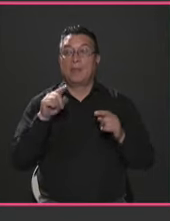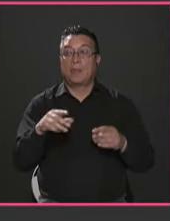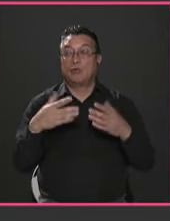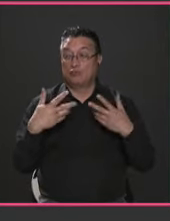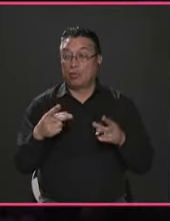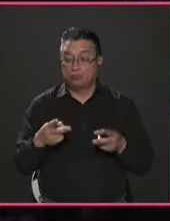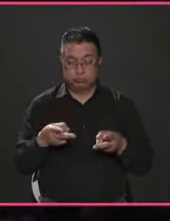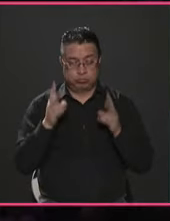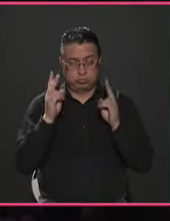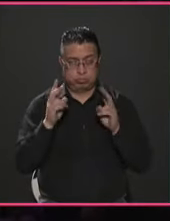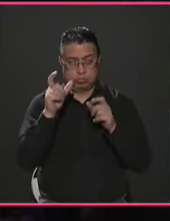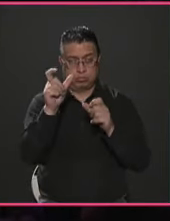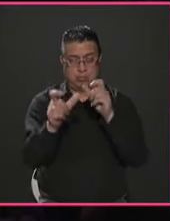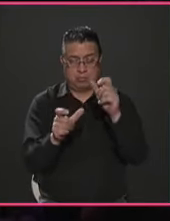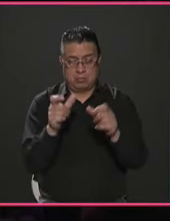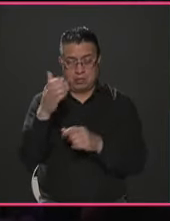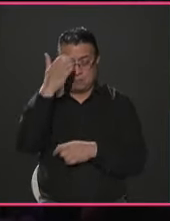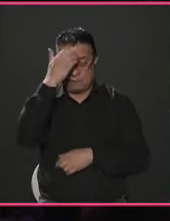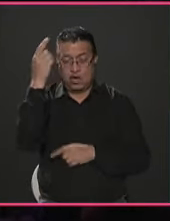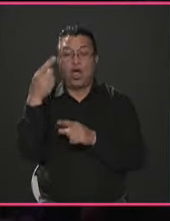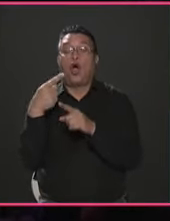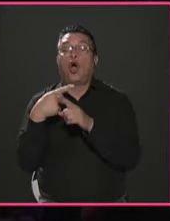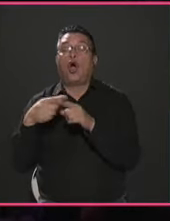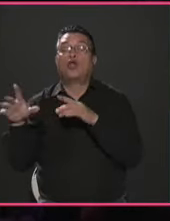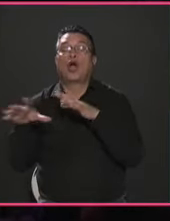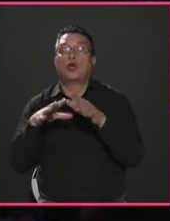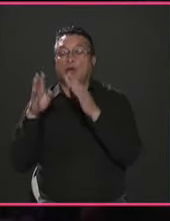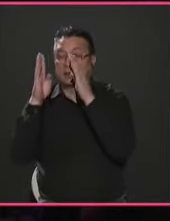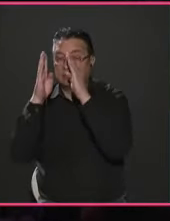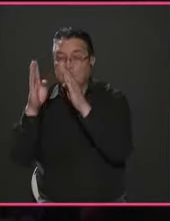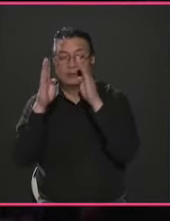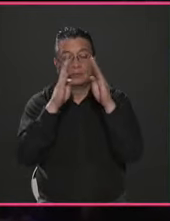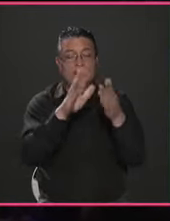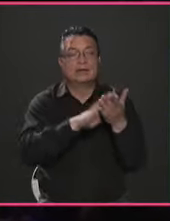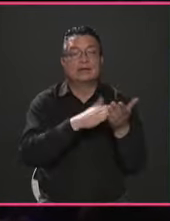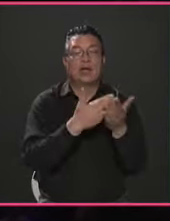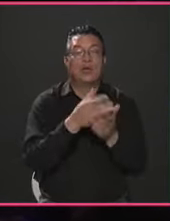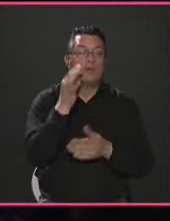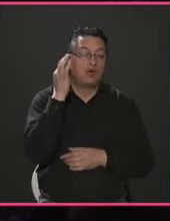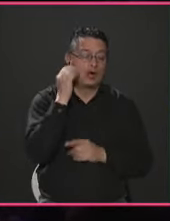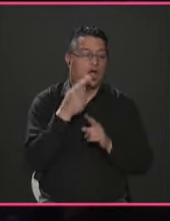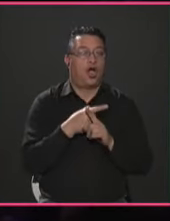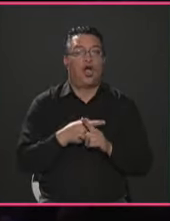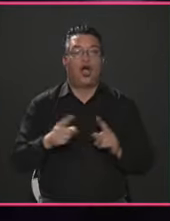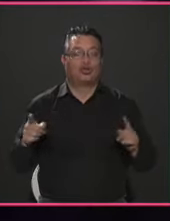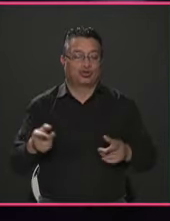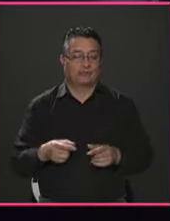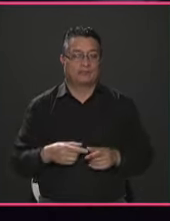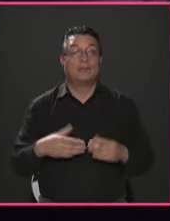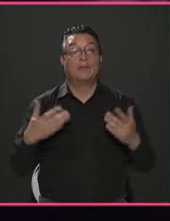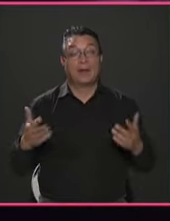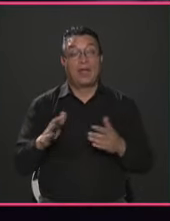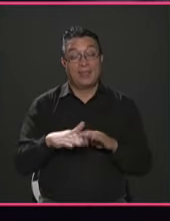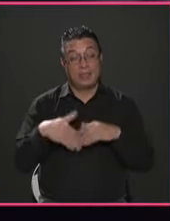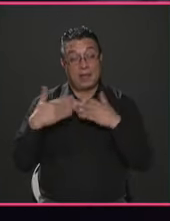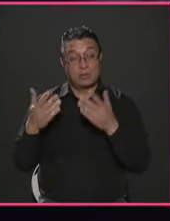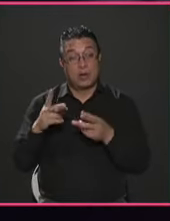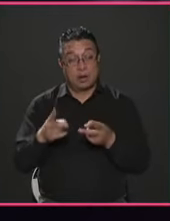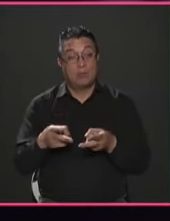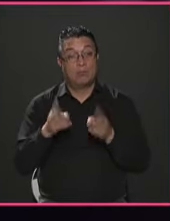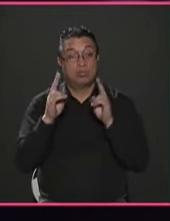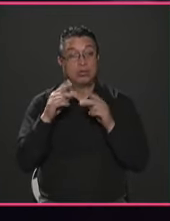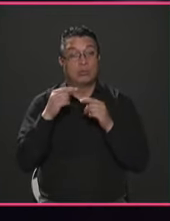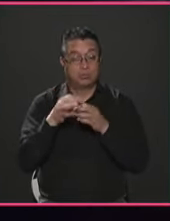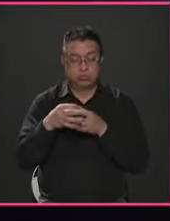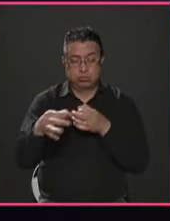a esos profesionales para que se puedan encargar de otros problemas de la salud de la mujer después de eso permite dar cobertura a